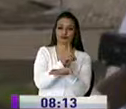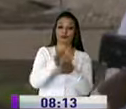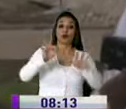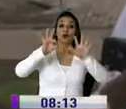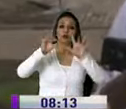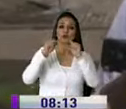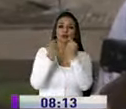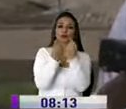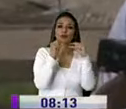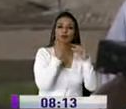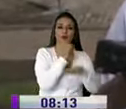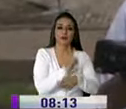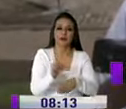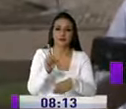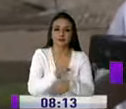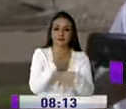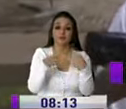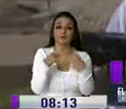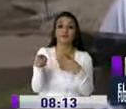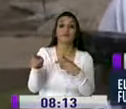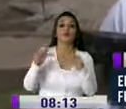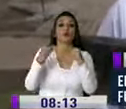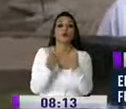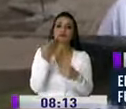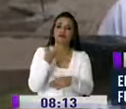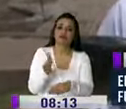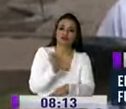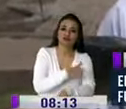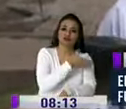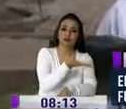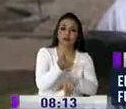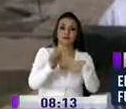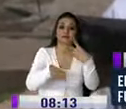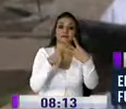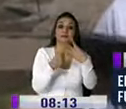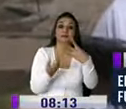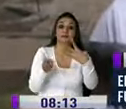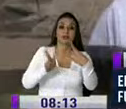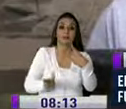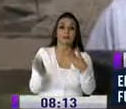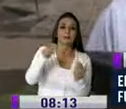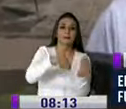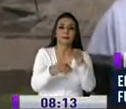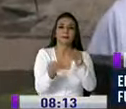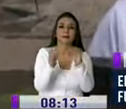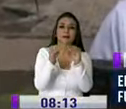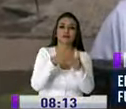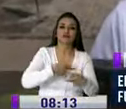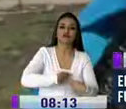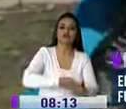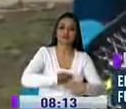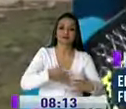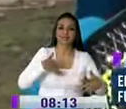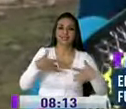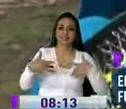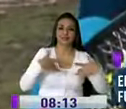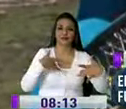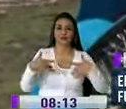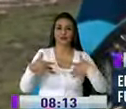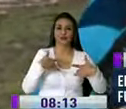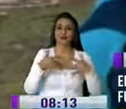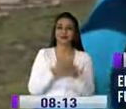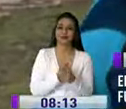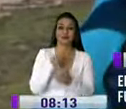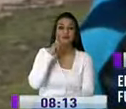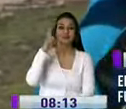de danza, tenemos un grupo de música y posteriormente se van a implementar también talleres de teatro. Para nosotros es un sueño